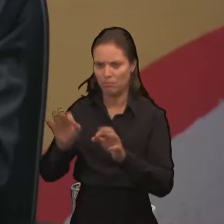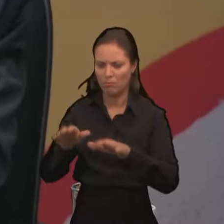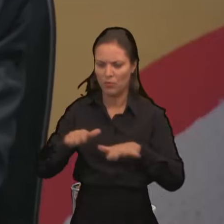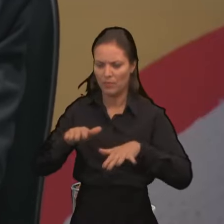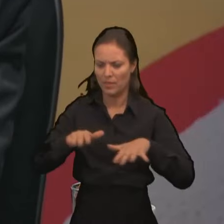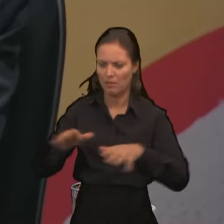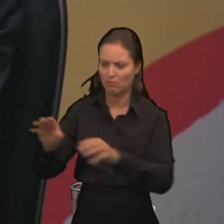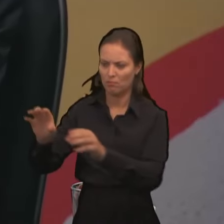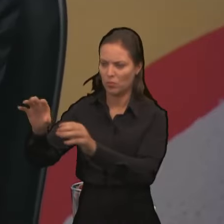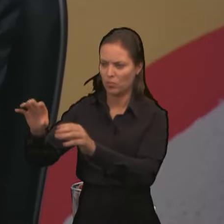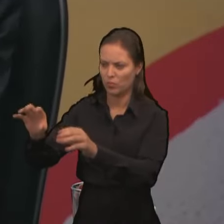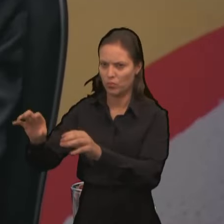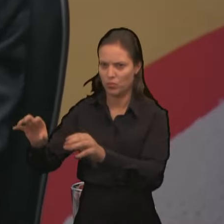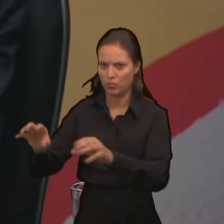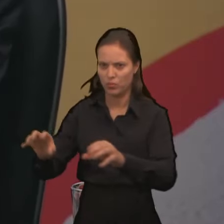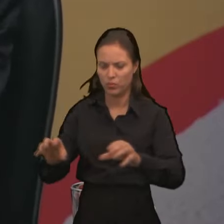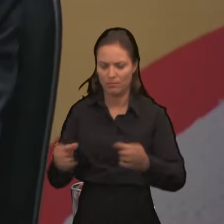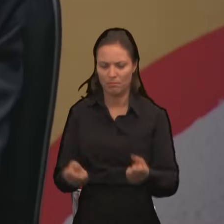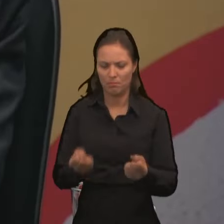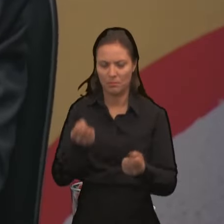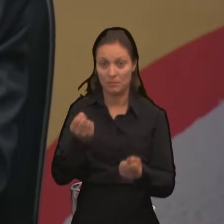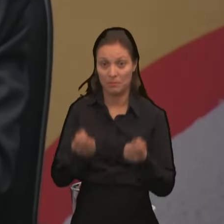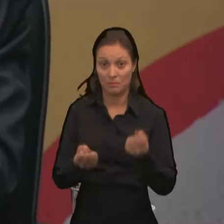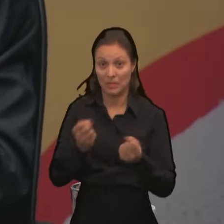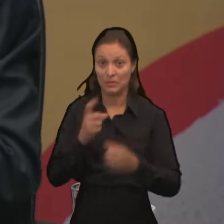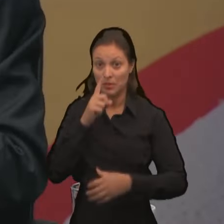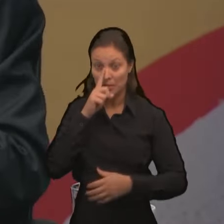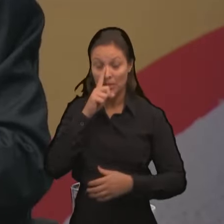hasta colocar un cable en el fondo del océano